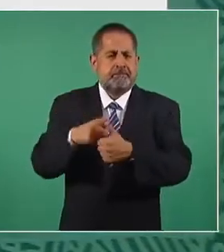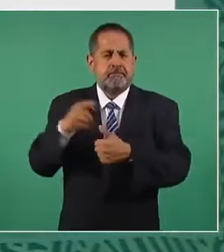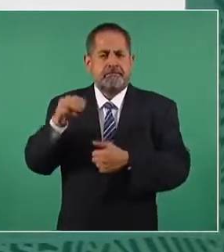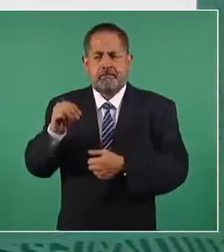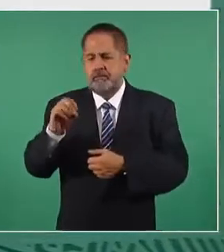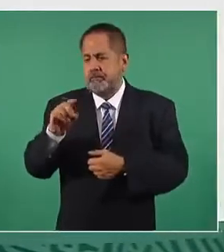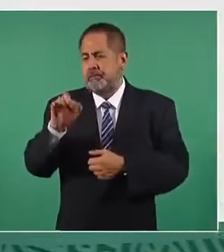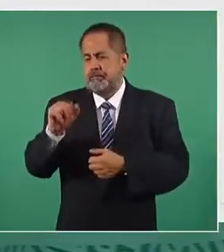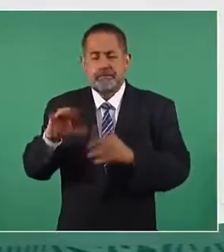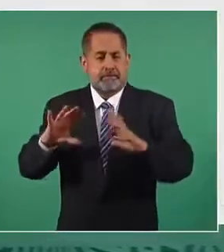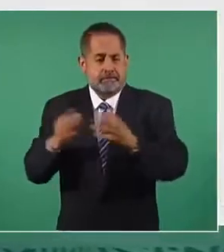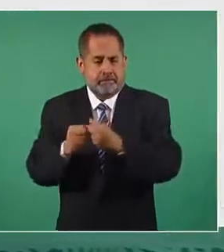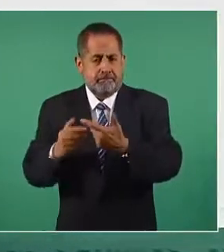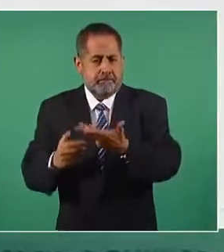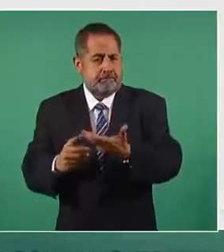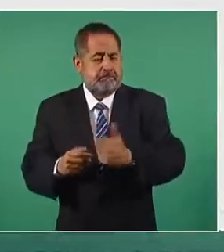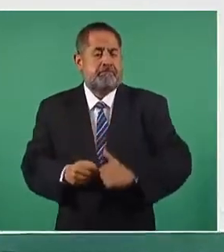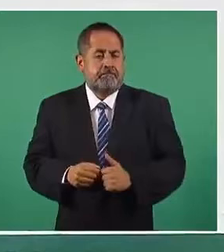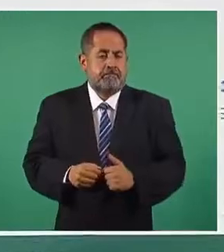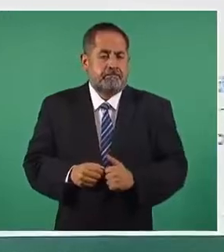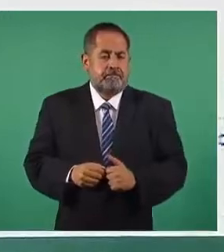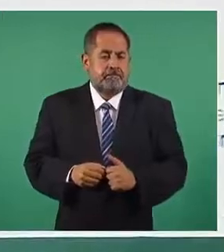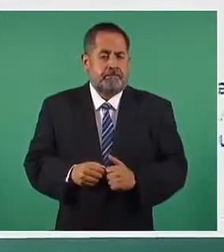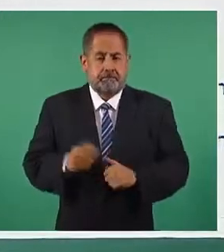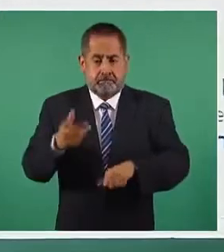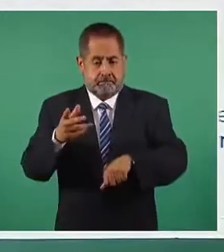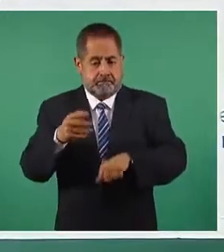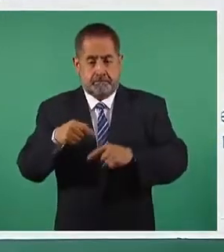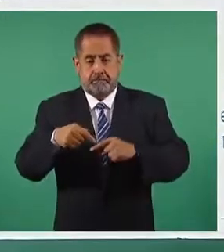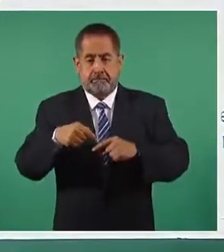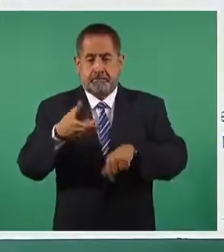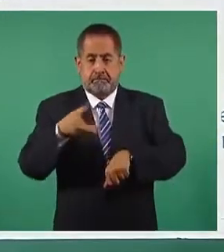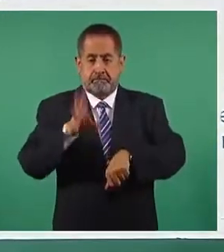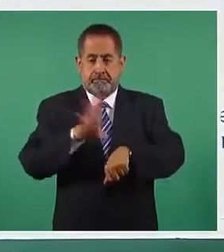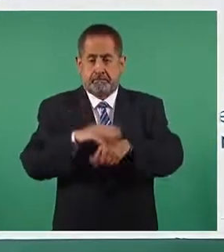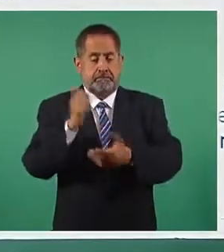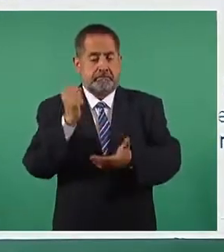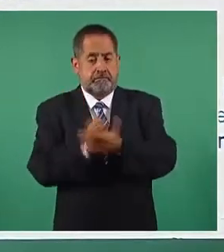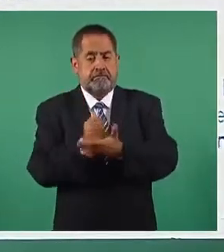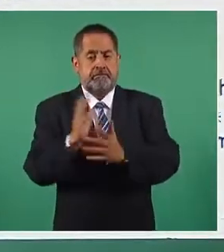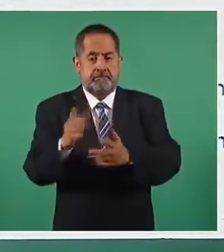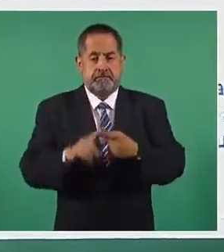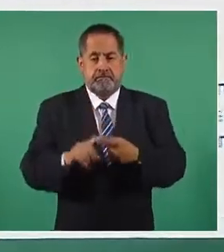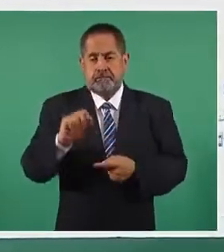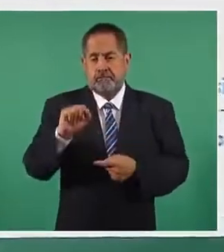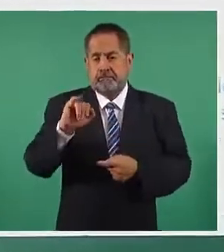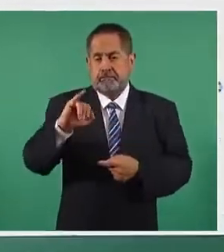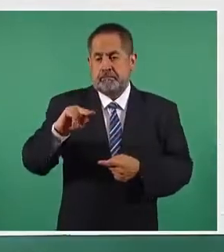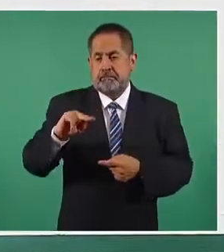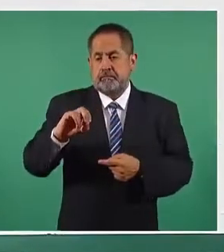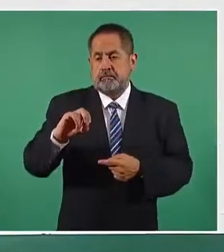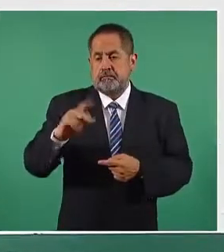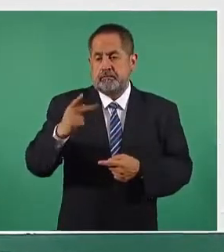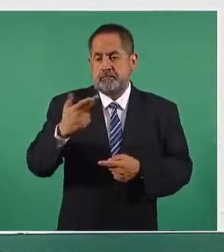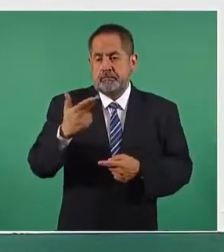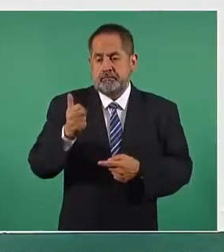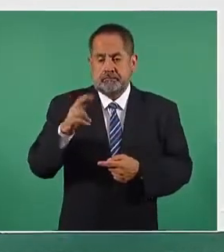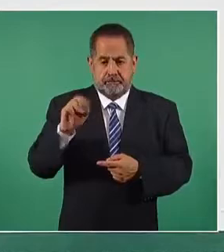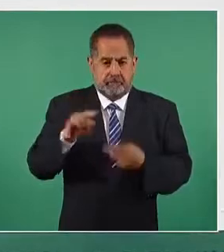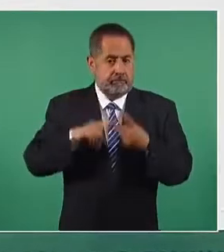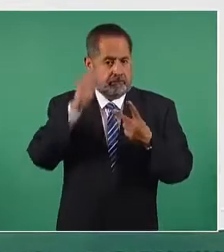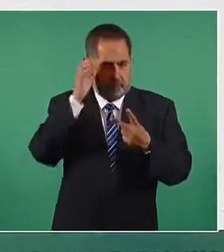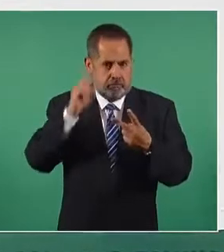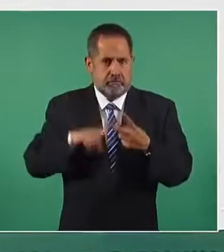Moderna. Se autorizaron 2, o están autorizadas 2, Sinopharm, es de China,